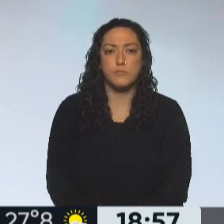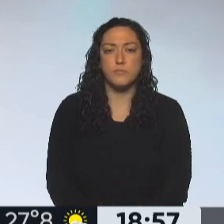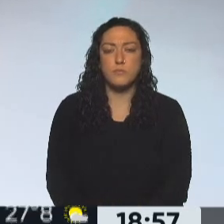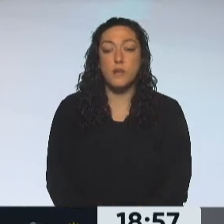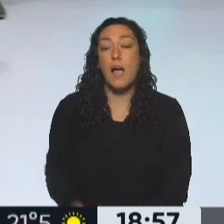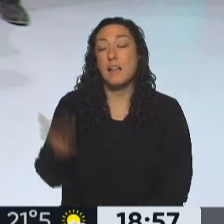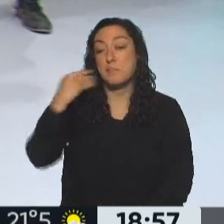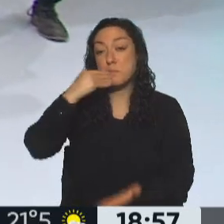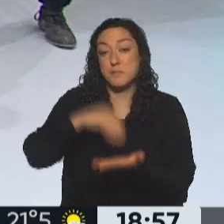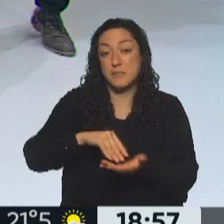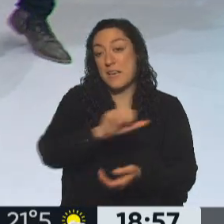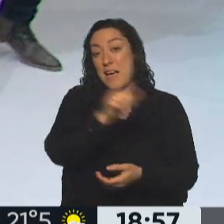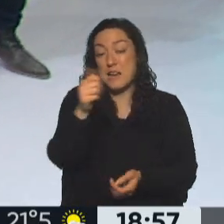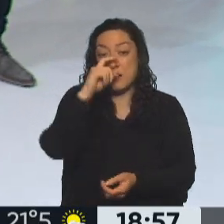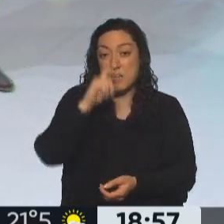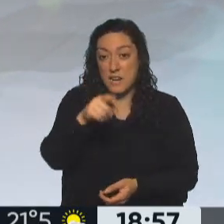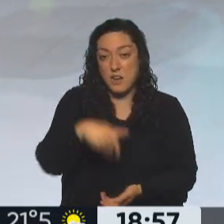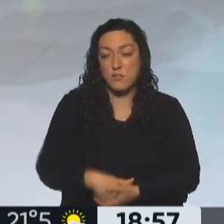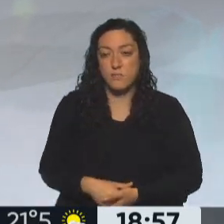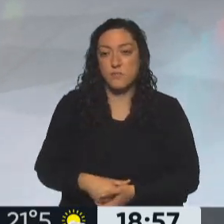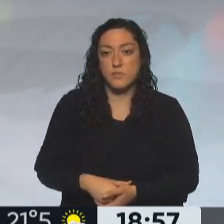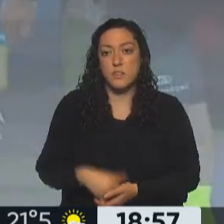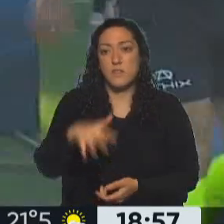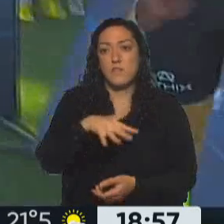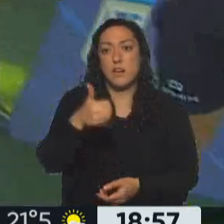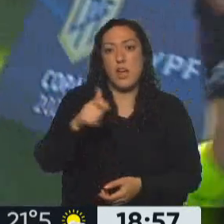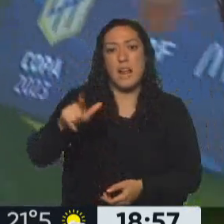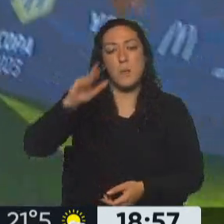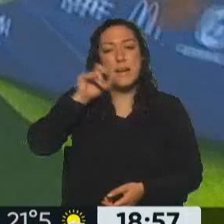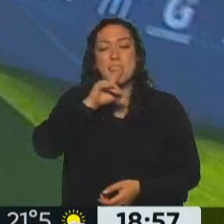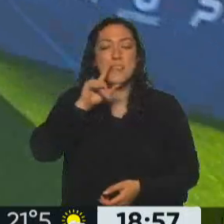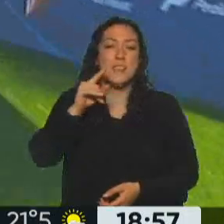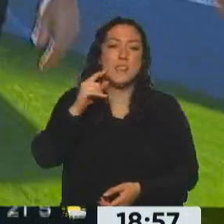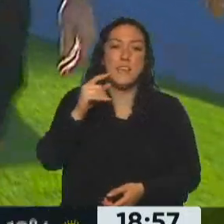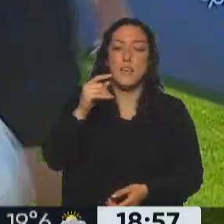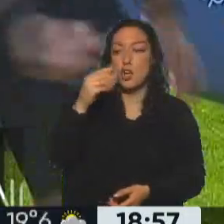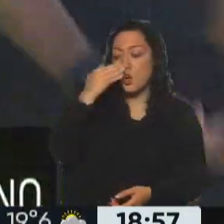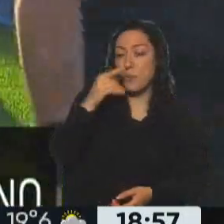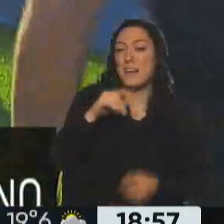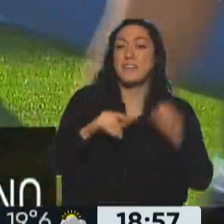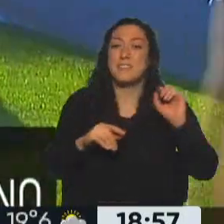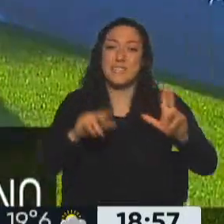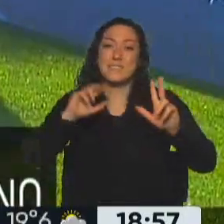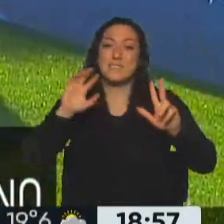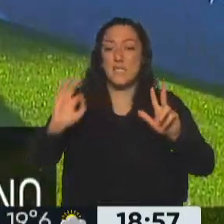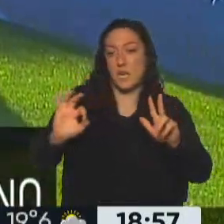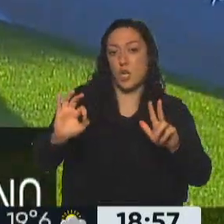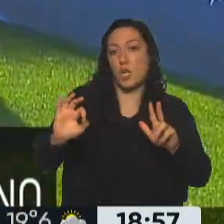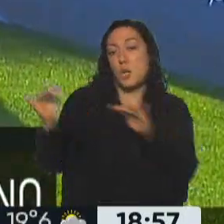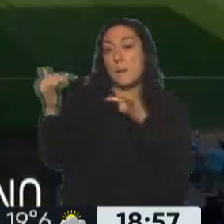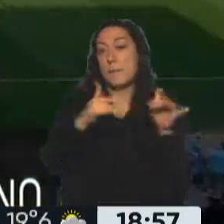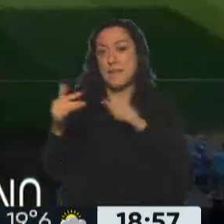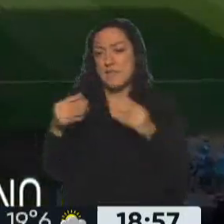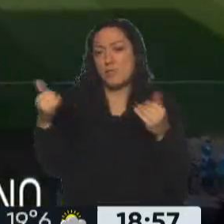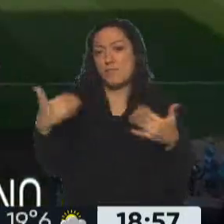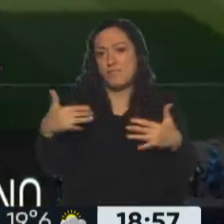Lo prometido, aquí está la victoria de Belgrano en el barrio Alberdi, así en Córdoba, 3-0. Un partido que es